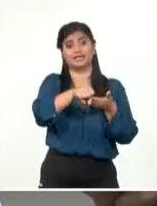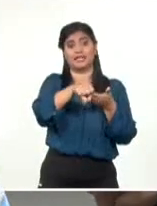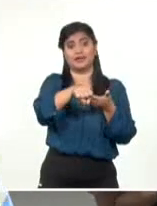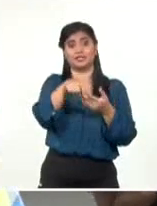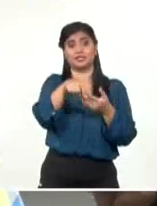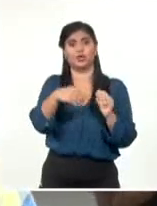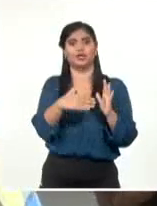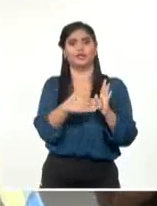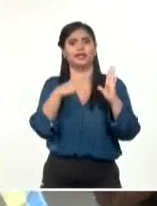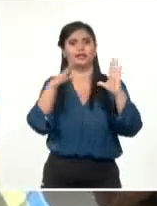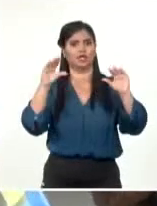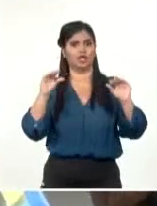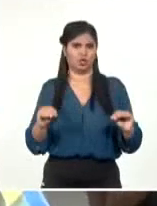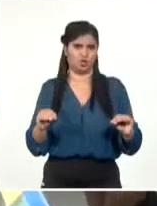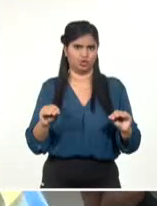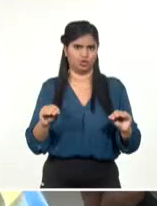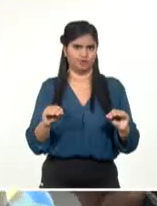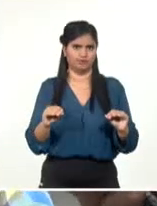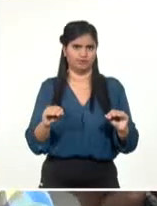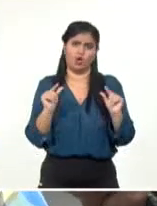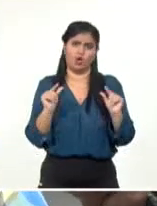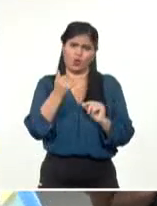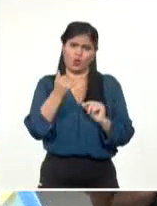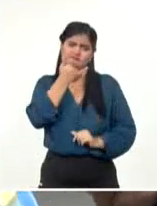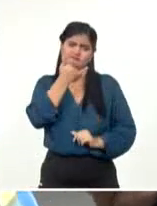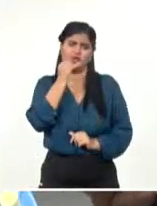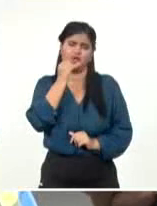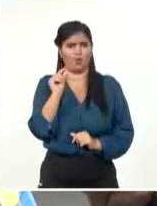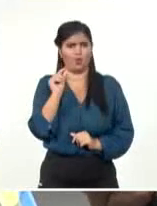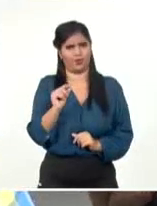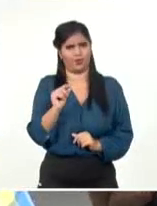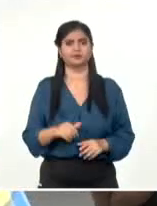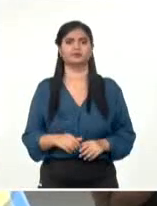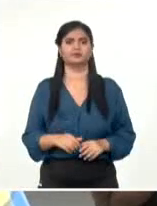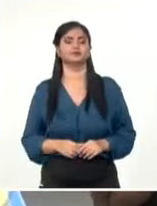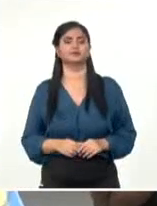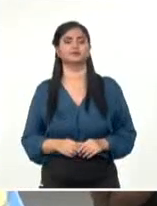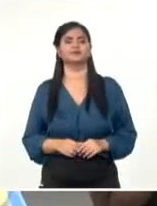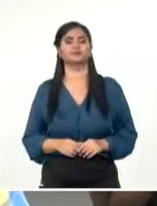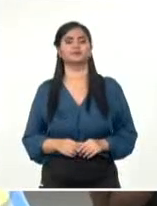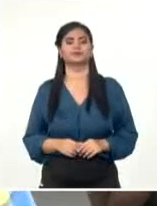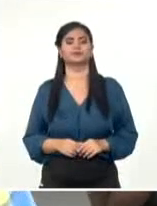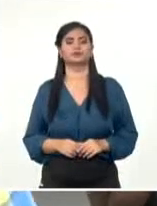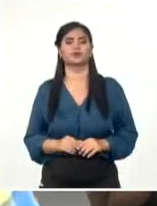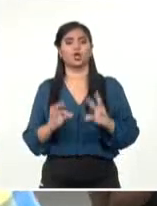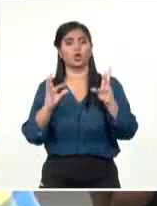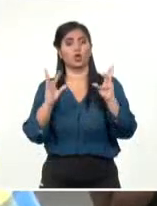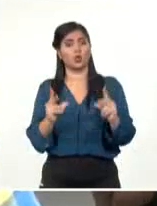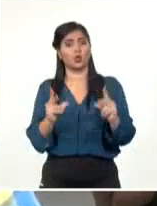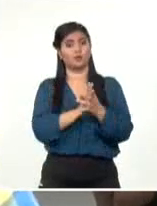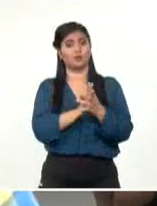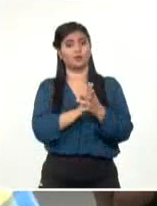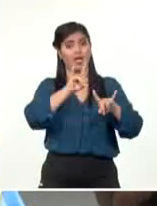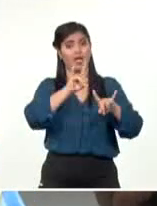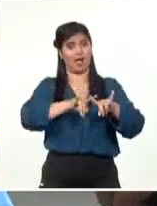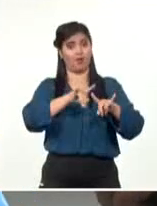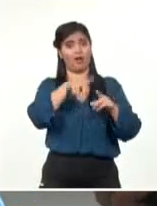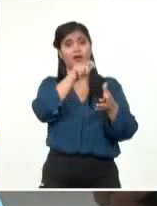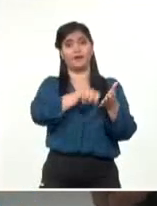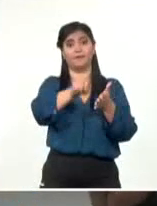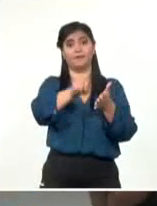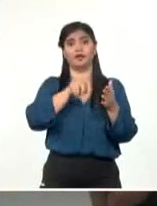tener capacidad de generación suficiente para cubrir la demanda en ese horario. La máxima o sea, la disponibilidad que debemos tener para esa hora